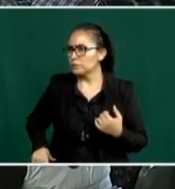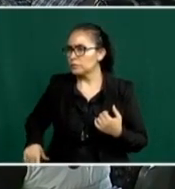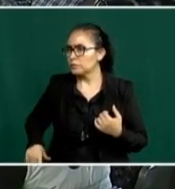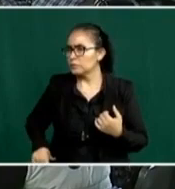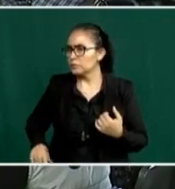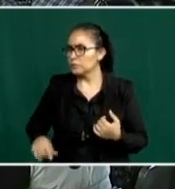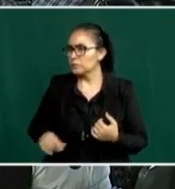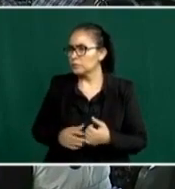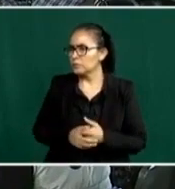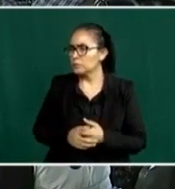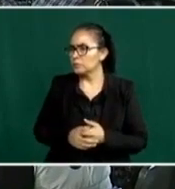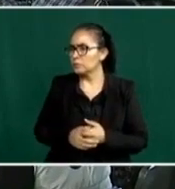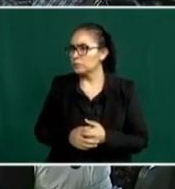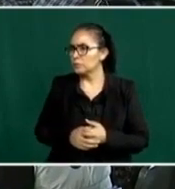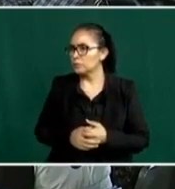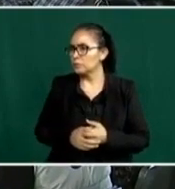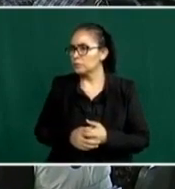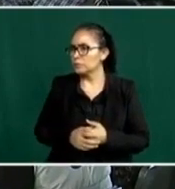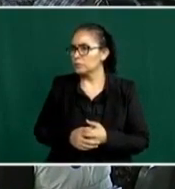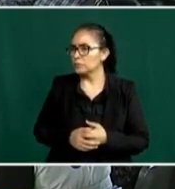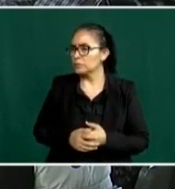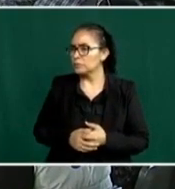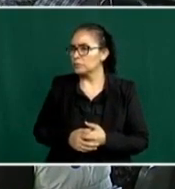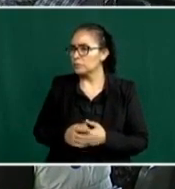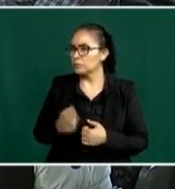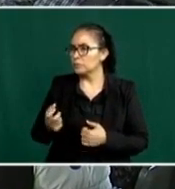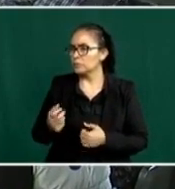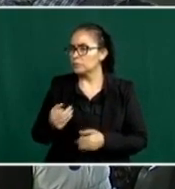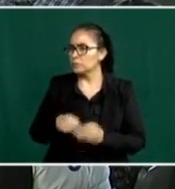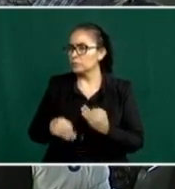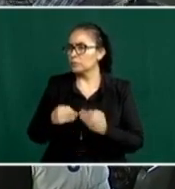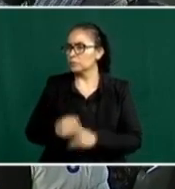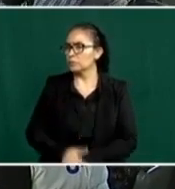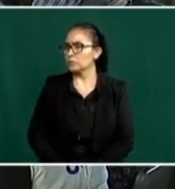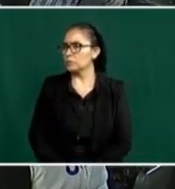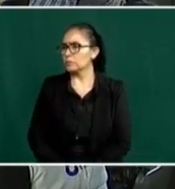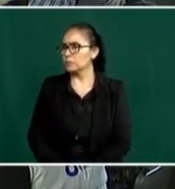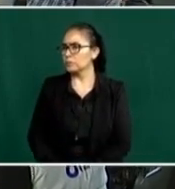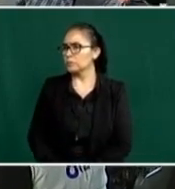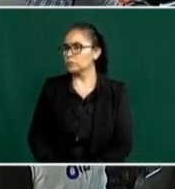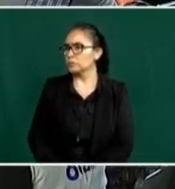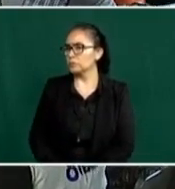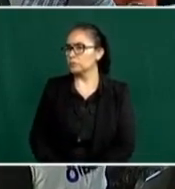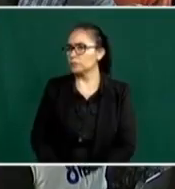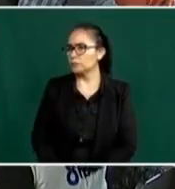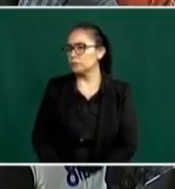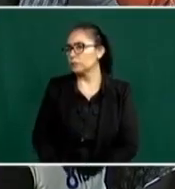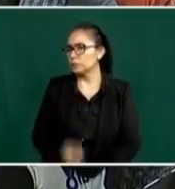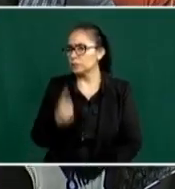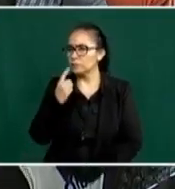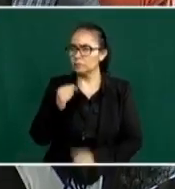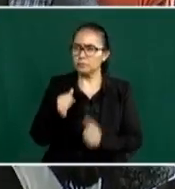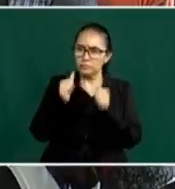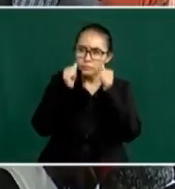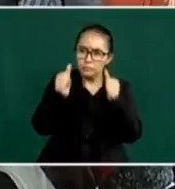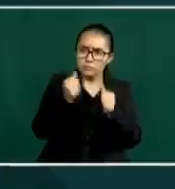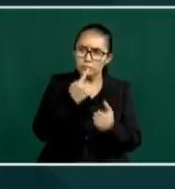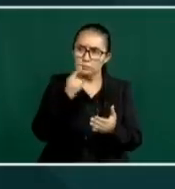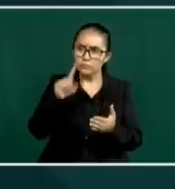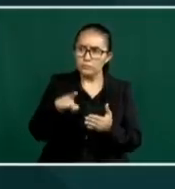fue su desaparición. Es todo. Vamos a atender tu denuncia. Ahora